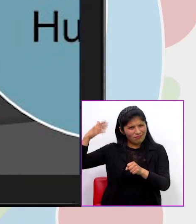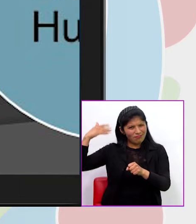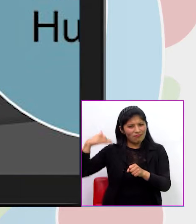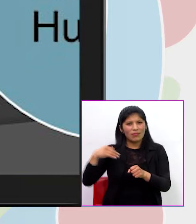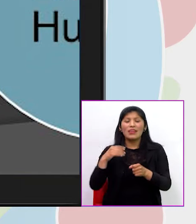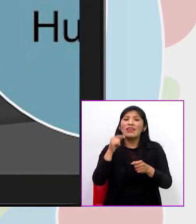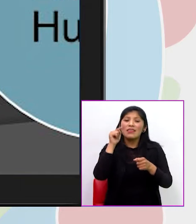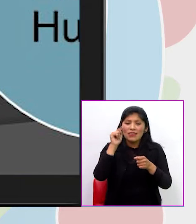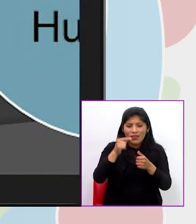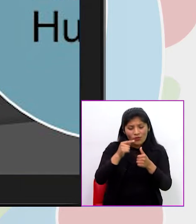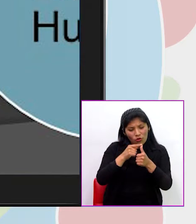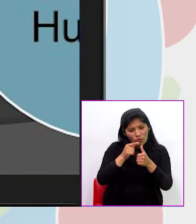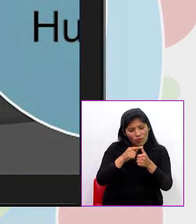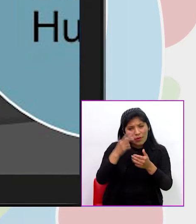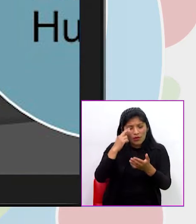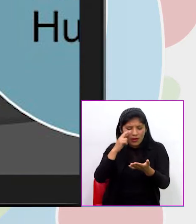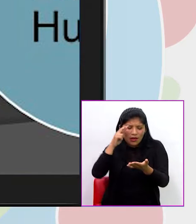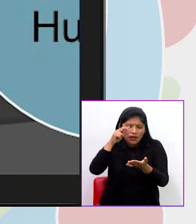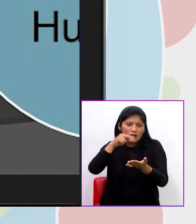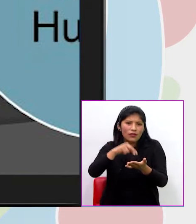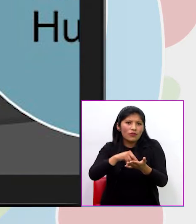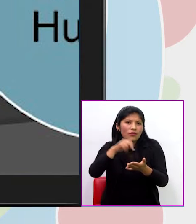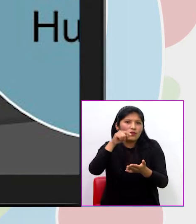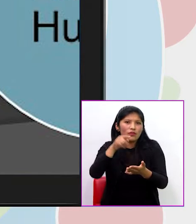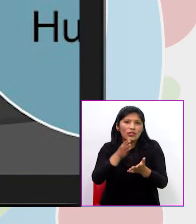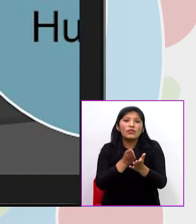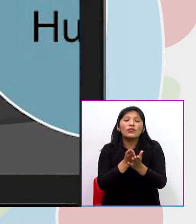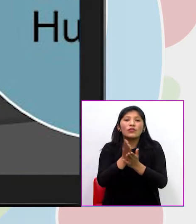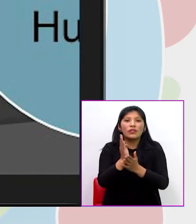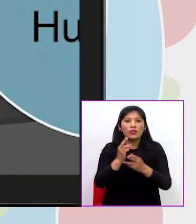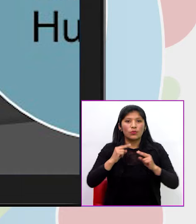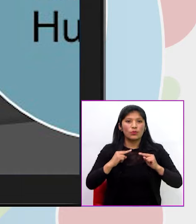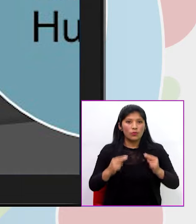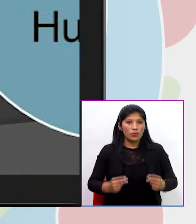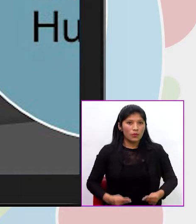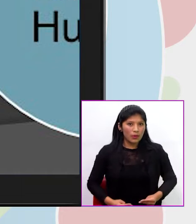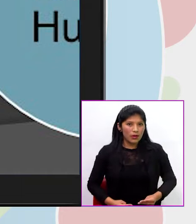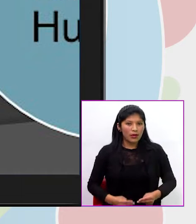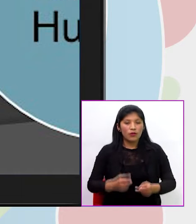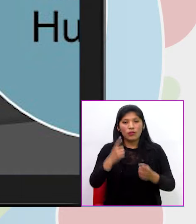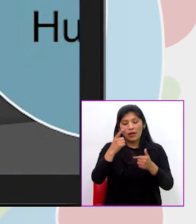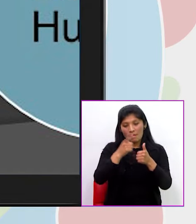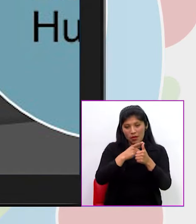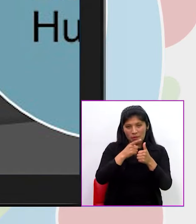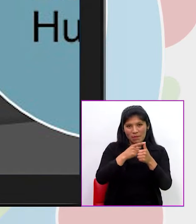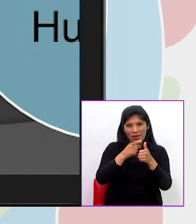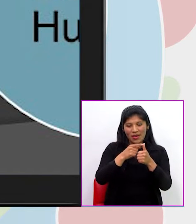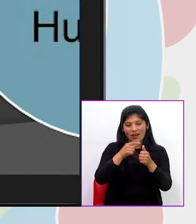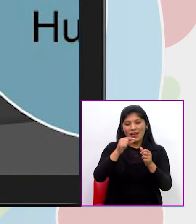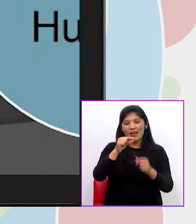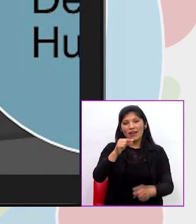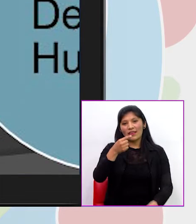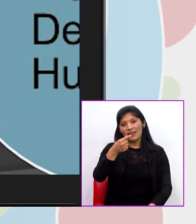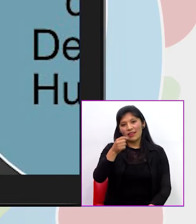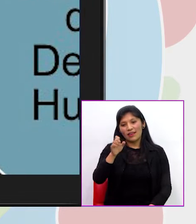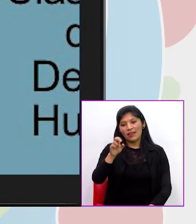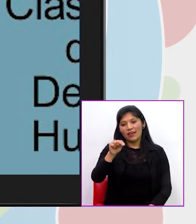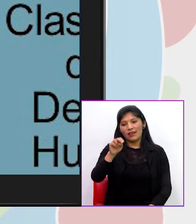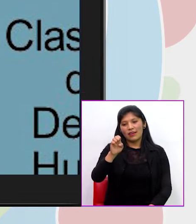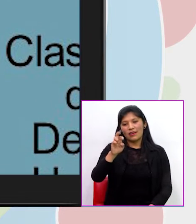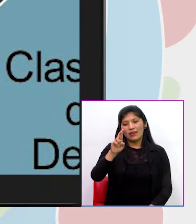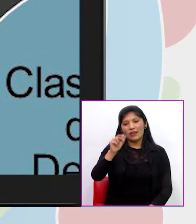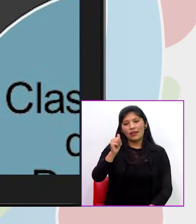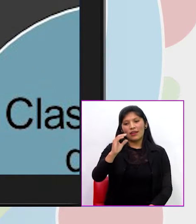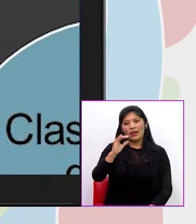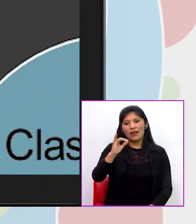primeros en haber sido reconocidos. Es por eso que llevan este nombre o denominativo de primera generación. En los derechos